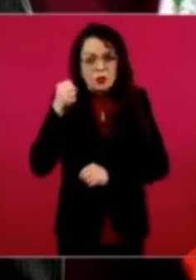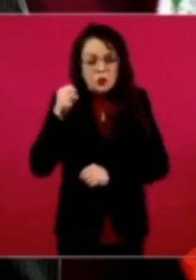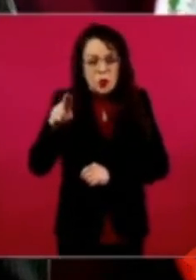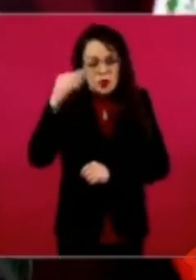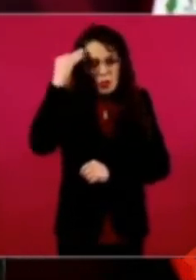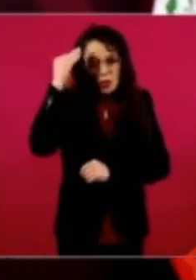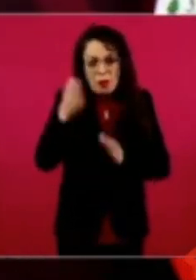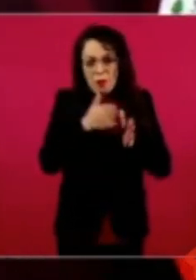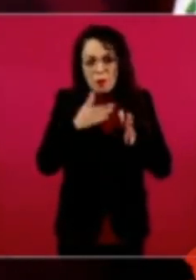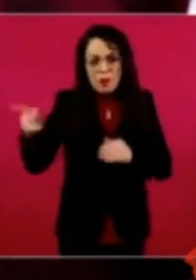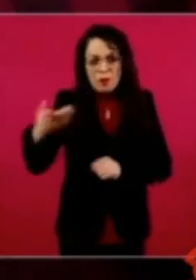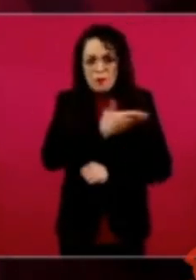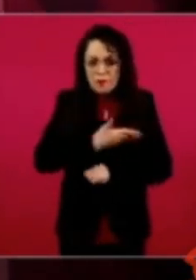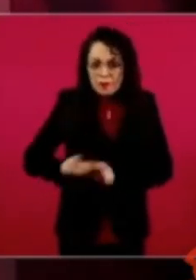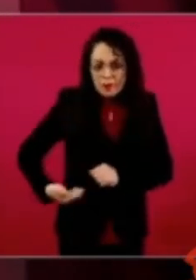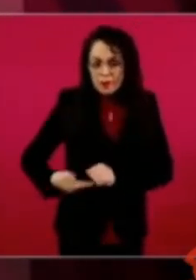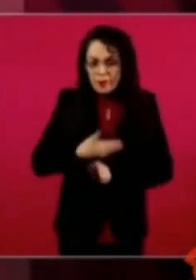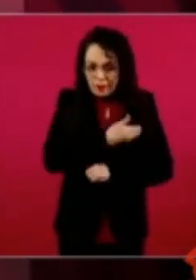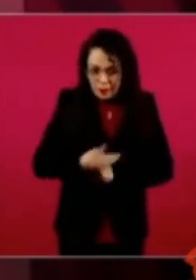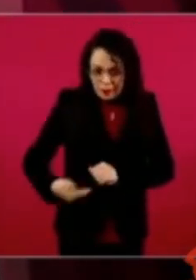presidente, los informes